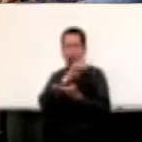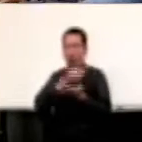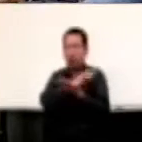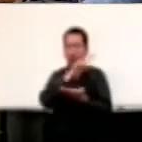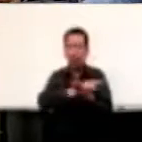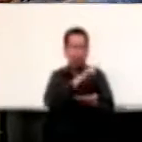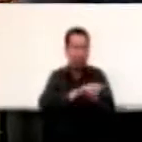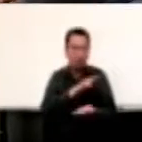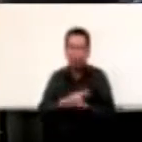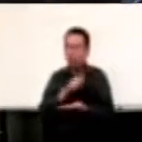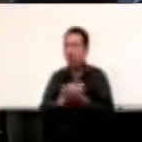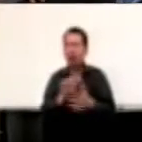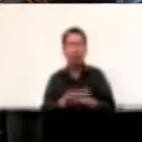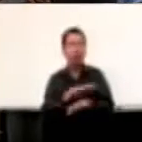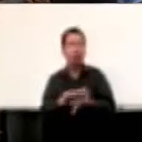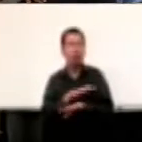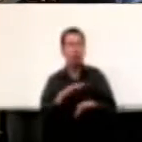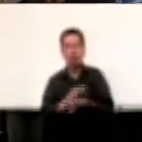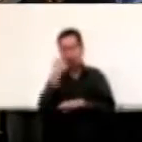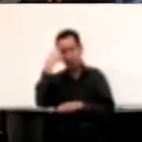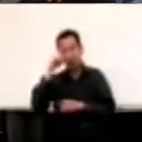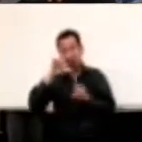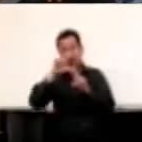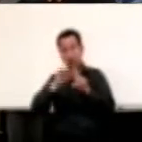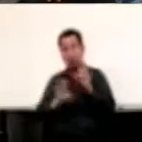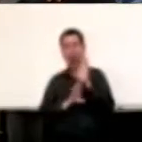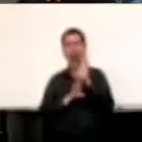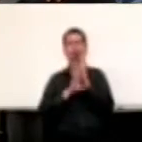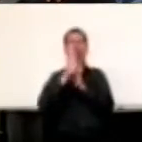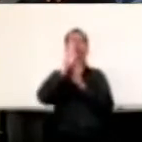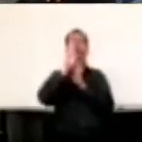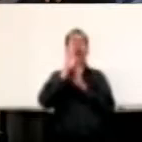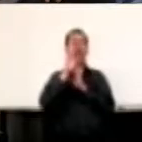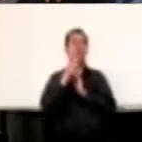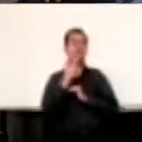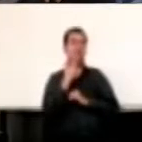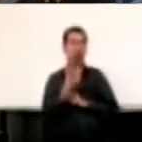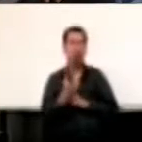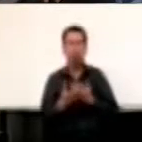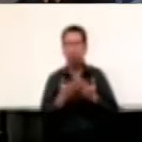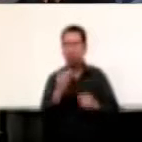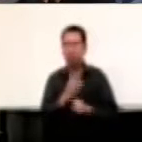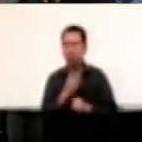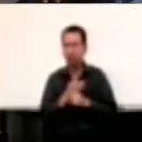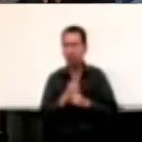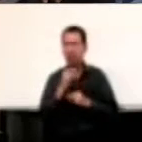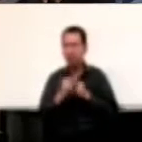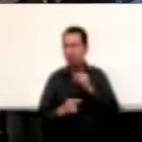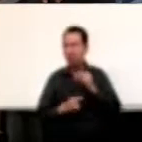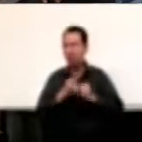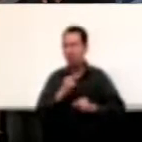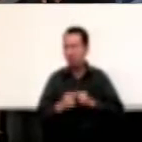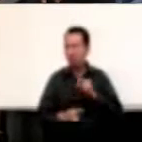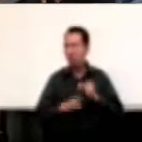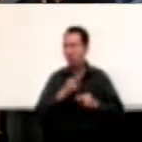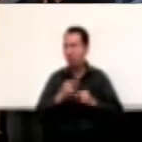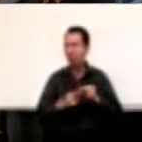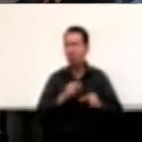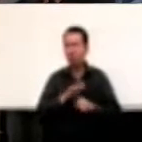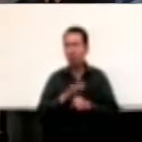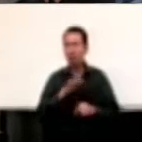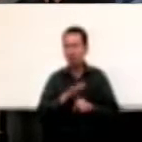ciudadanía, todo el electorado, para que el país camine mejor. Mientras que nosotros íbamos por esa discusión, por esa idea de